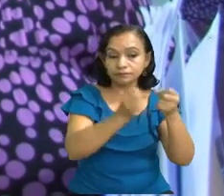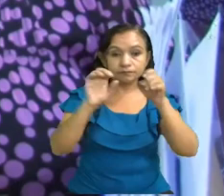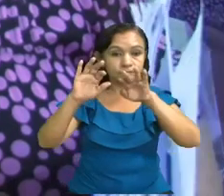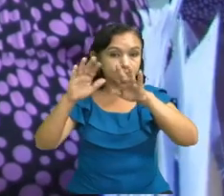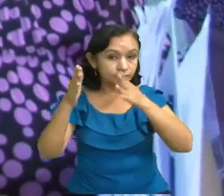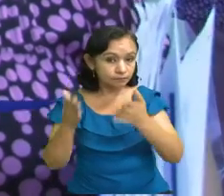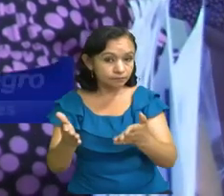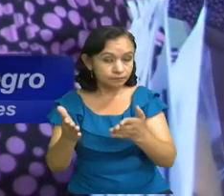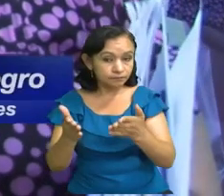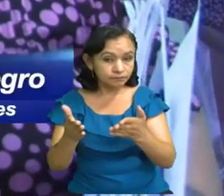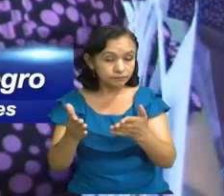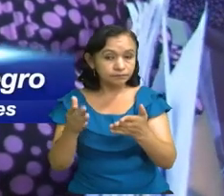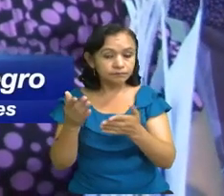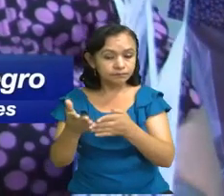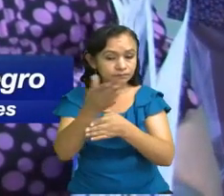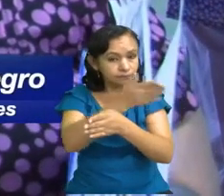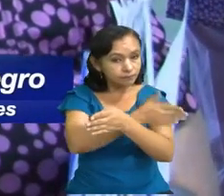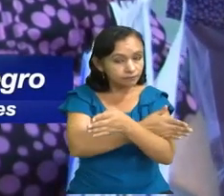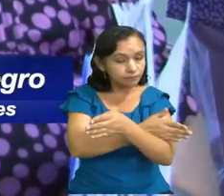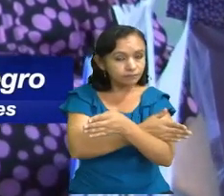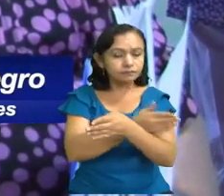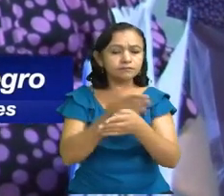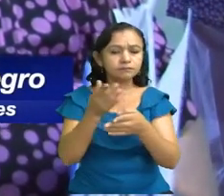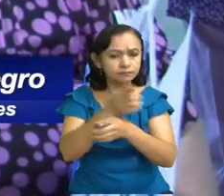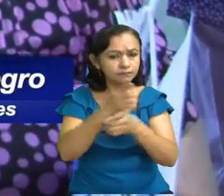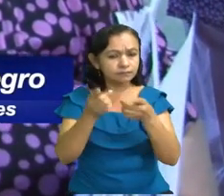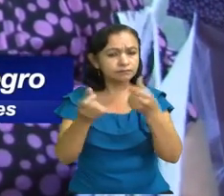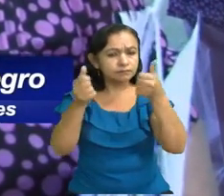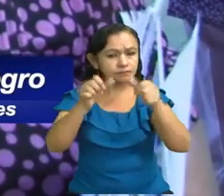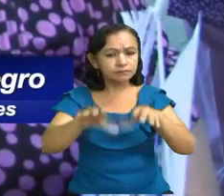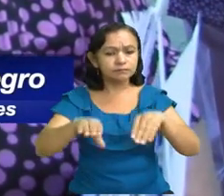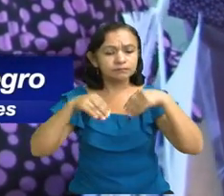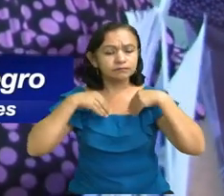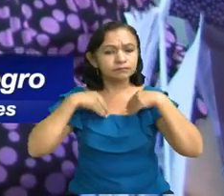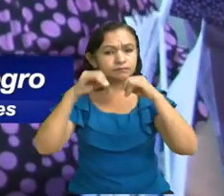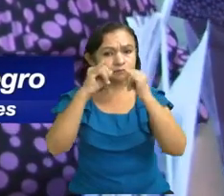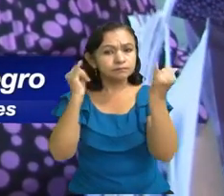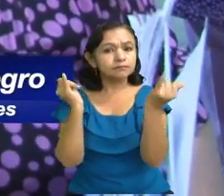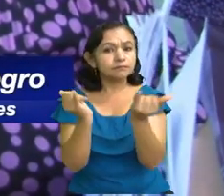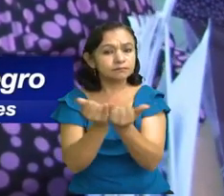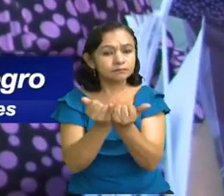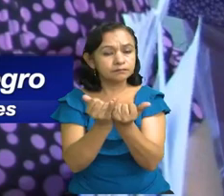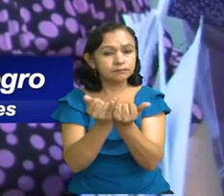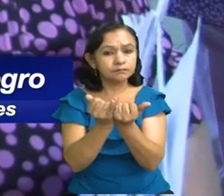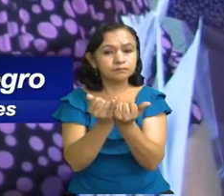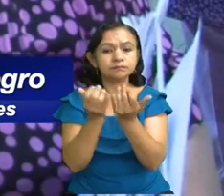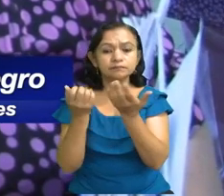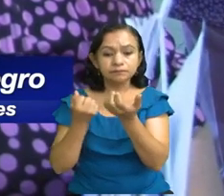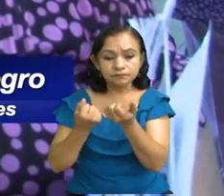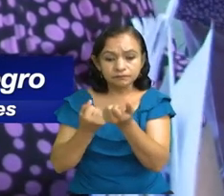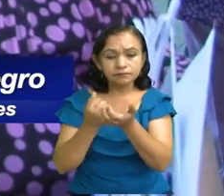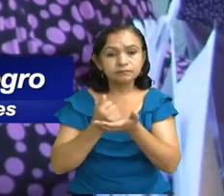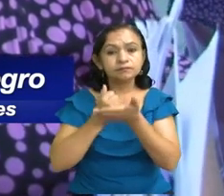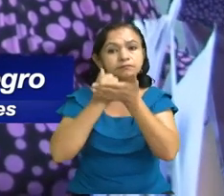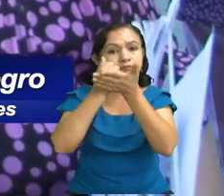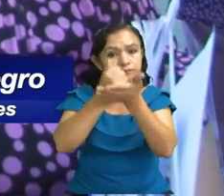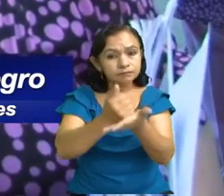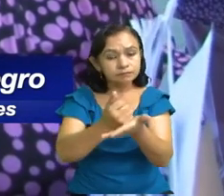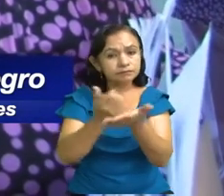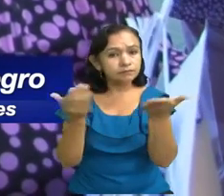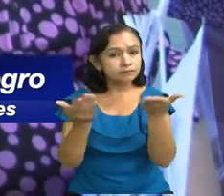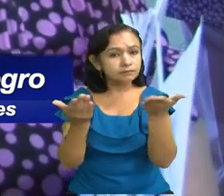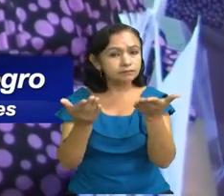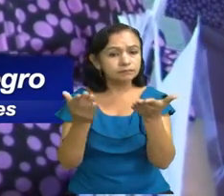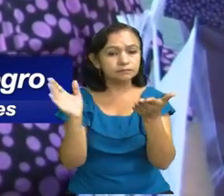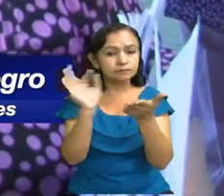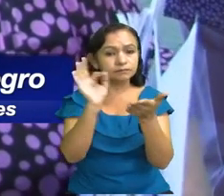desde hace algunos años venimos aprobando algunos instrumentos internacionales que coadyuvan a garantizar